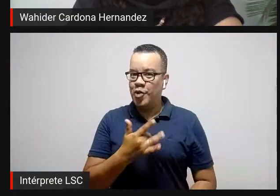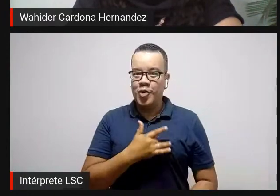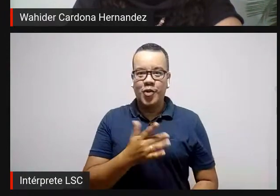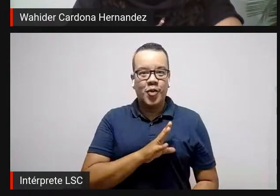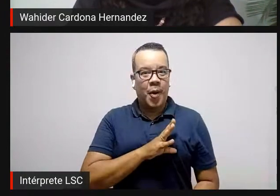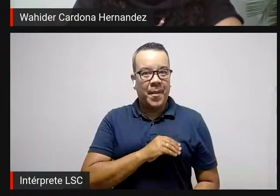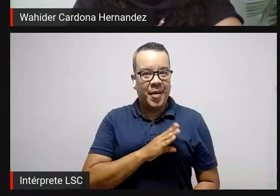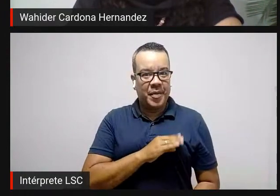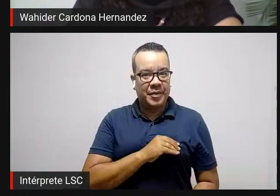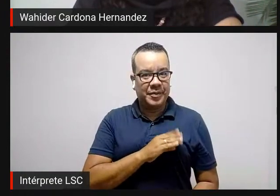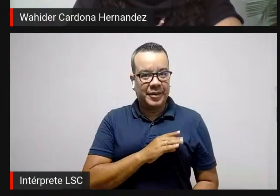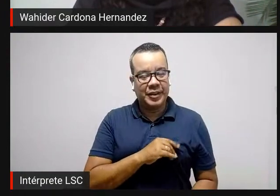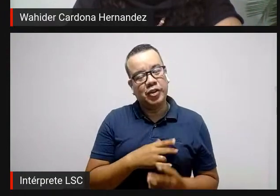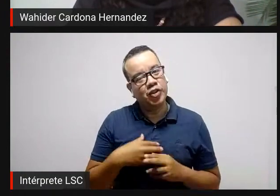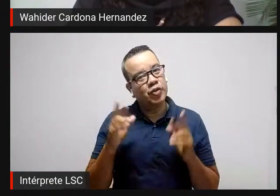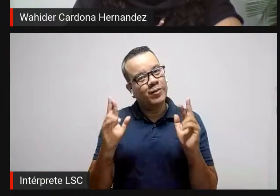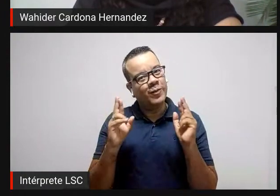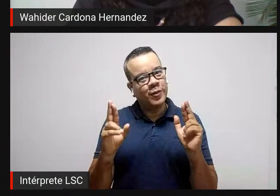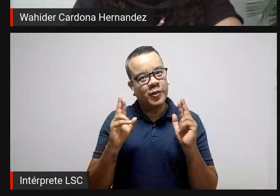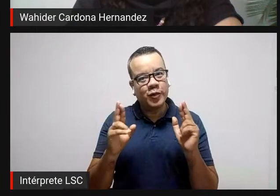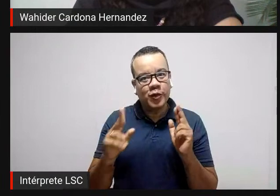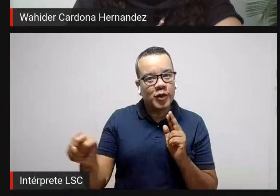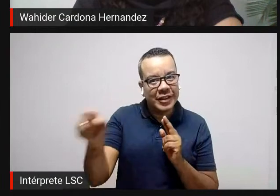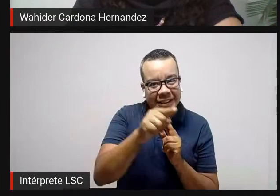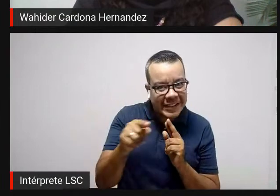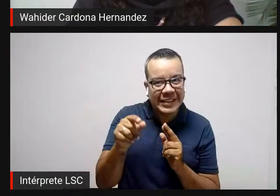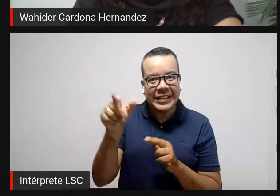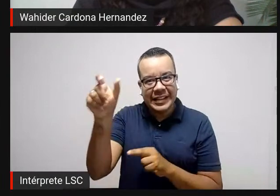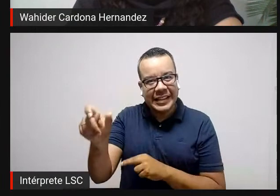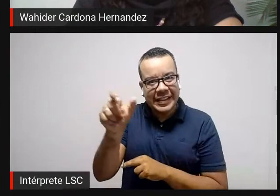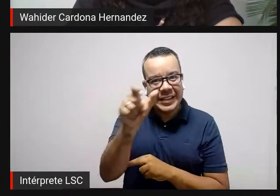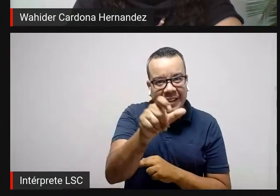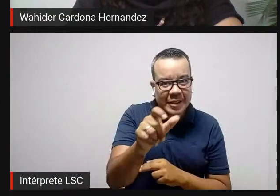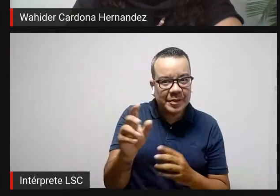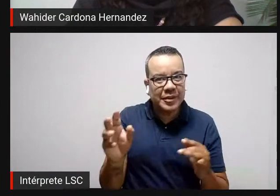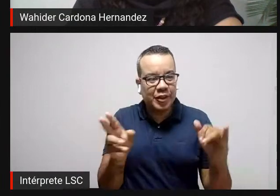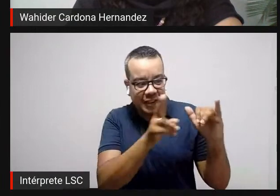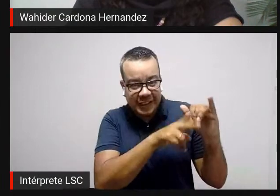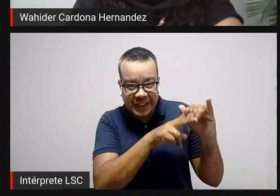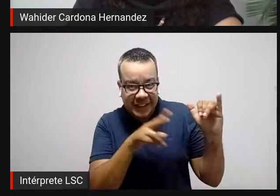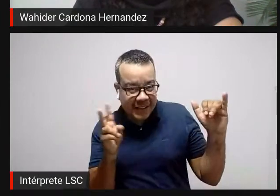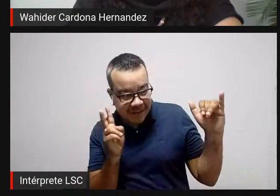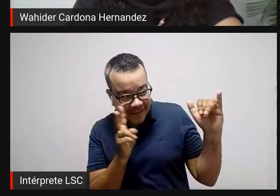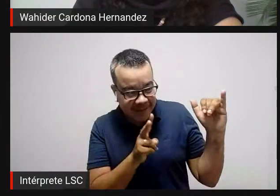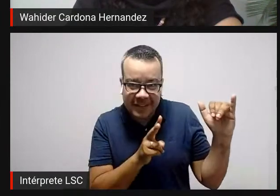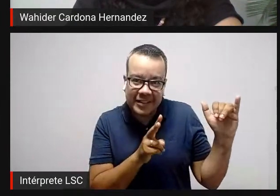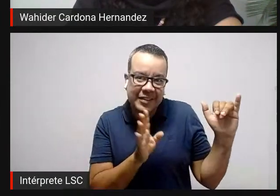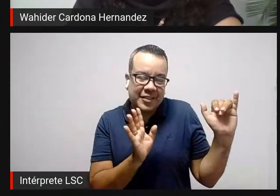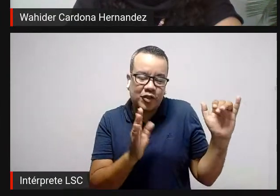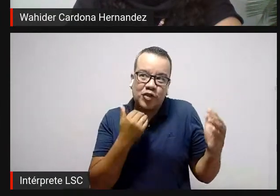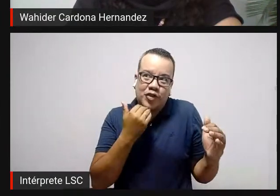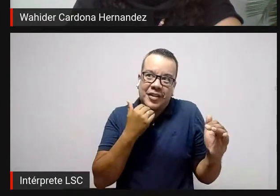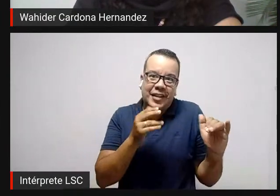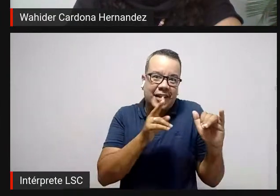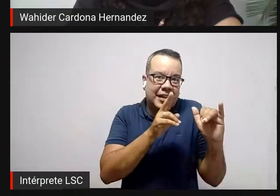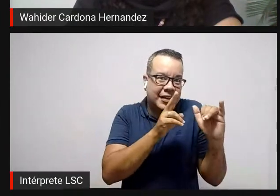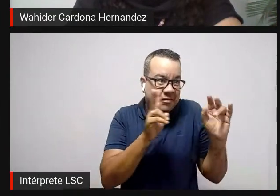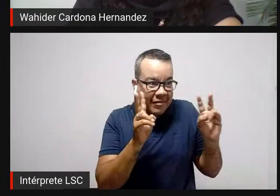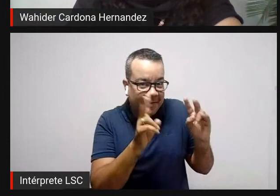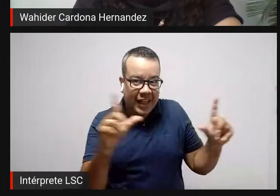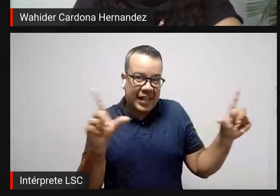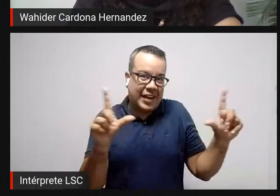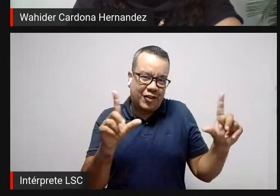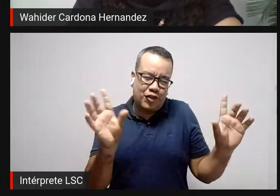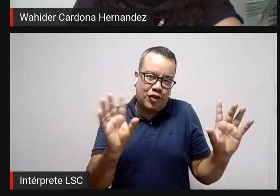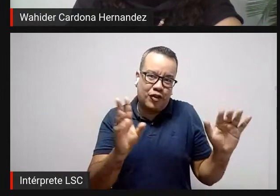Espero que las personas este año, los televidentes o no sé cómo se llaman, nuestros amigos